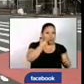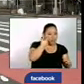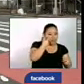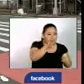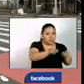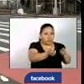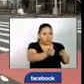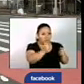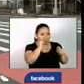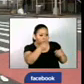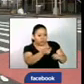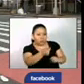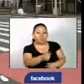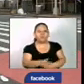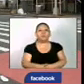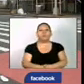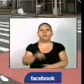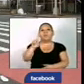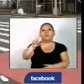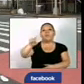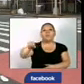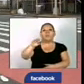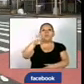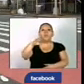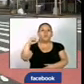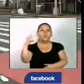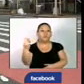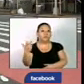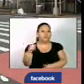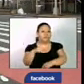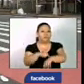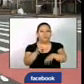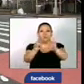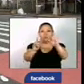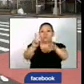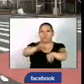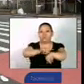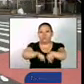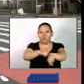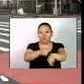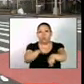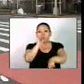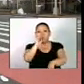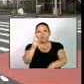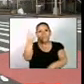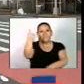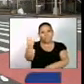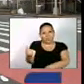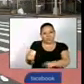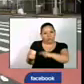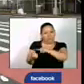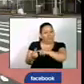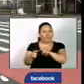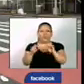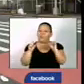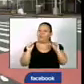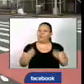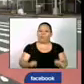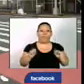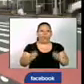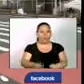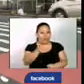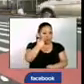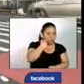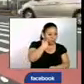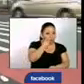patrulla fronteriza 1400 de ellos por más de 72 horas a lo que según Cuellar se suma la incapacidad de la patrulla